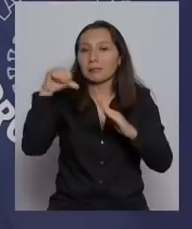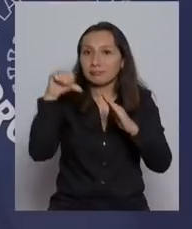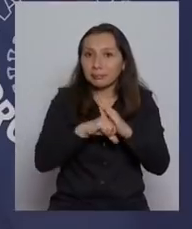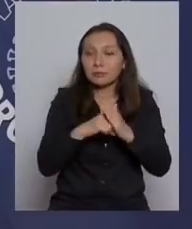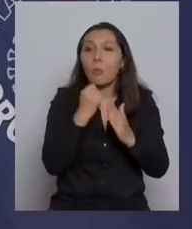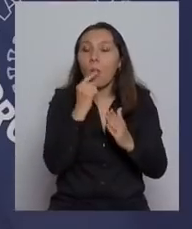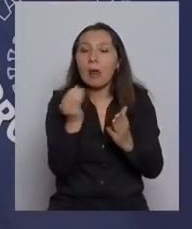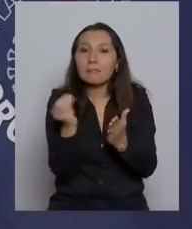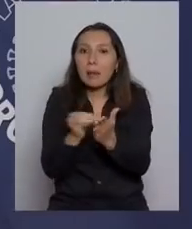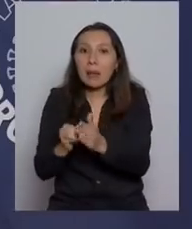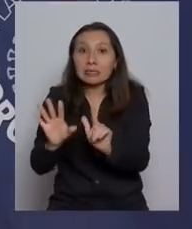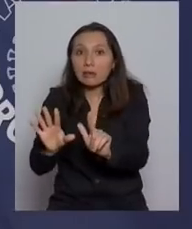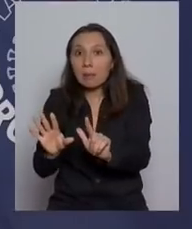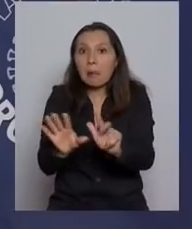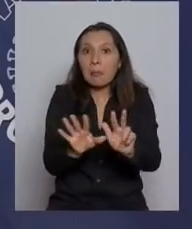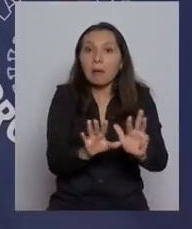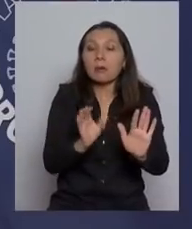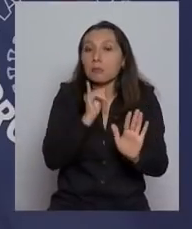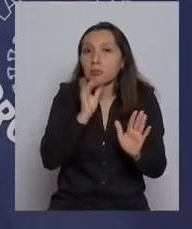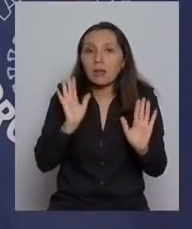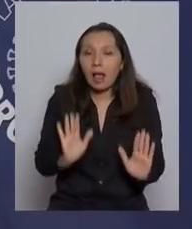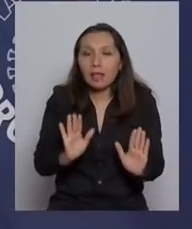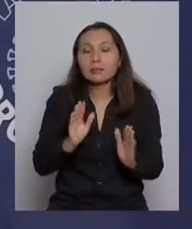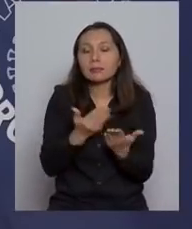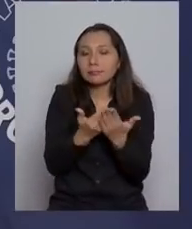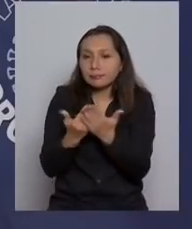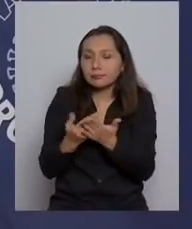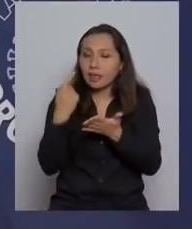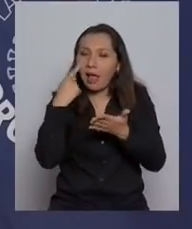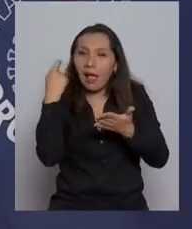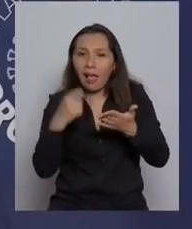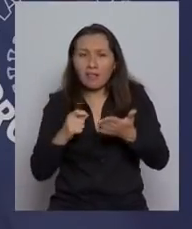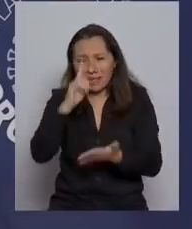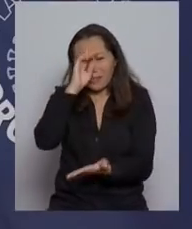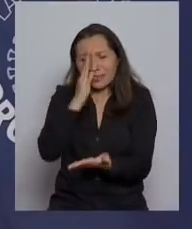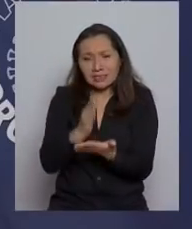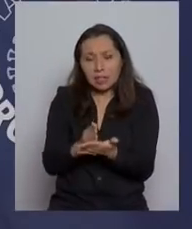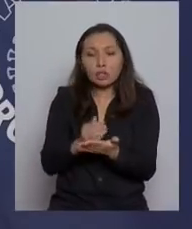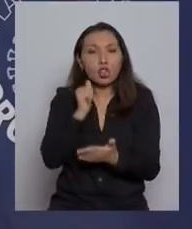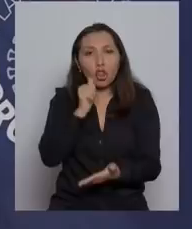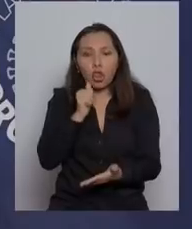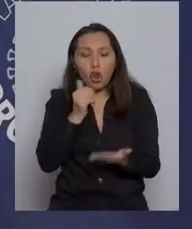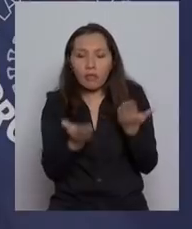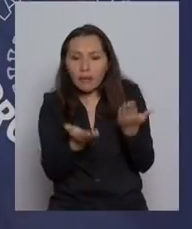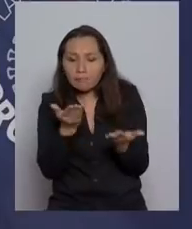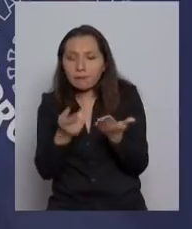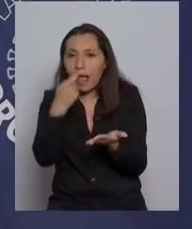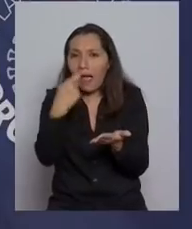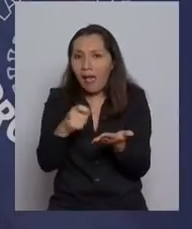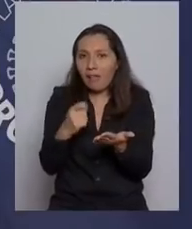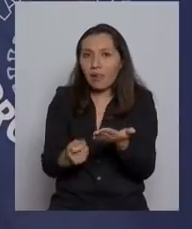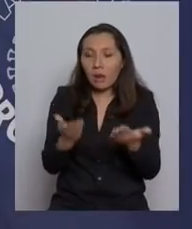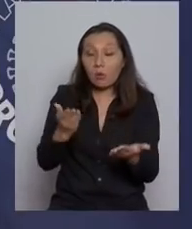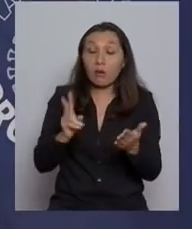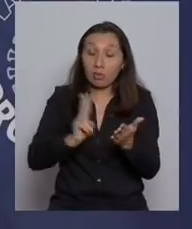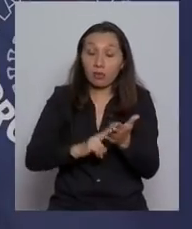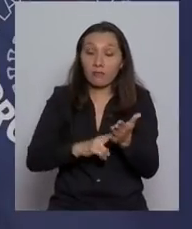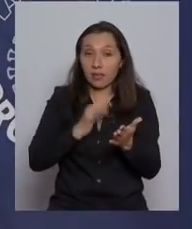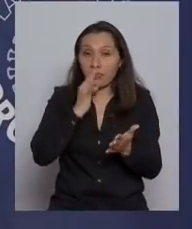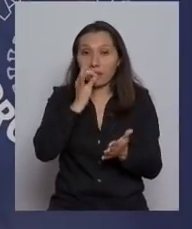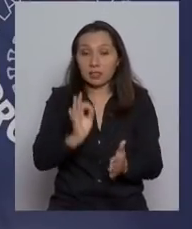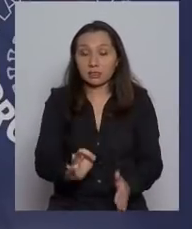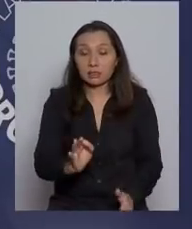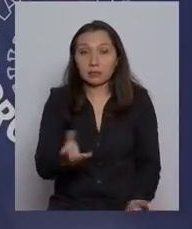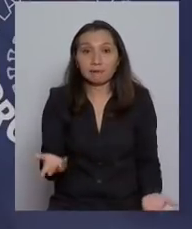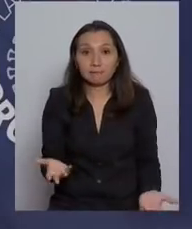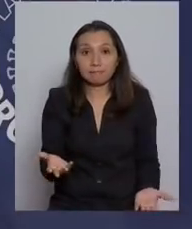y algunas de las que están hoy día en cuarentena salir. Todas estas decisiones se toman día a día y tenemos que reconocerlo,